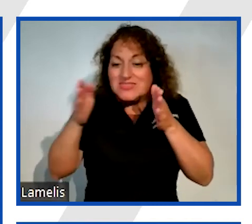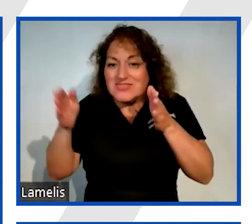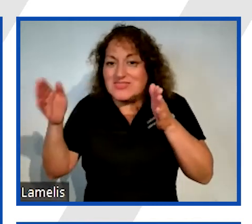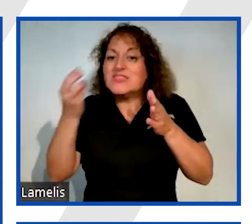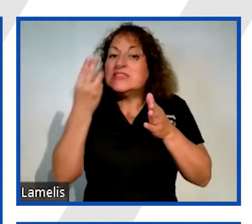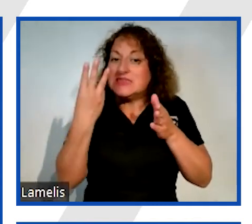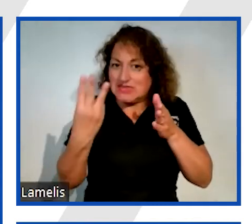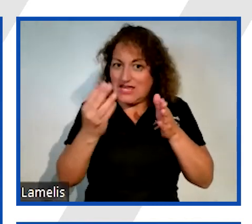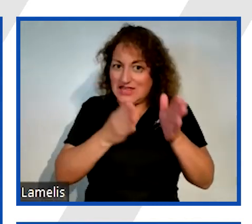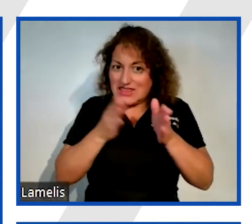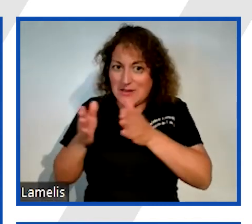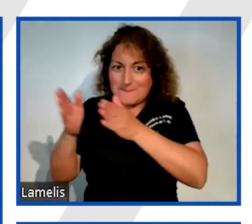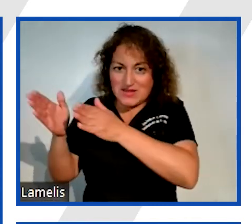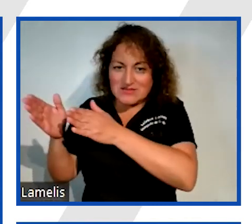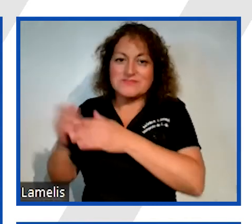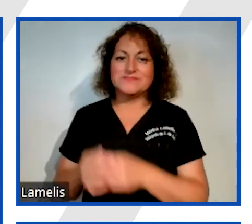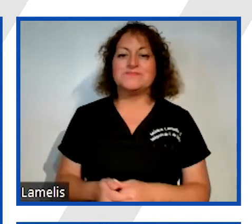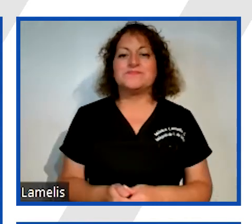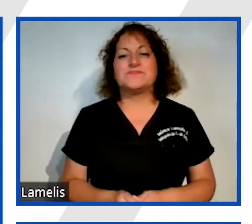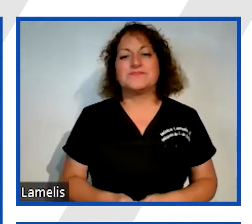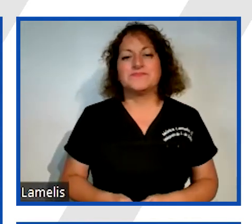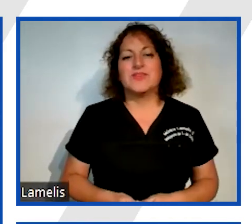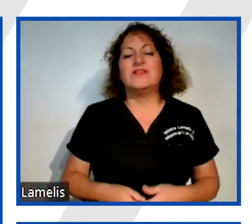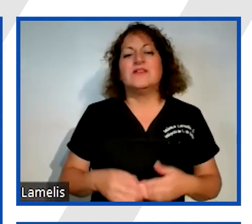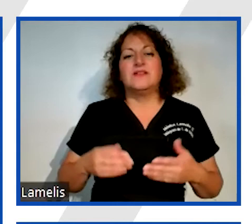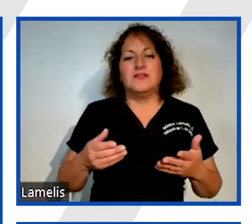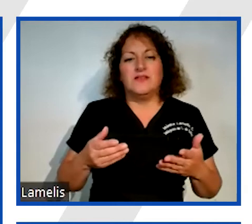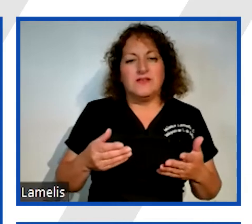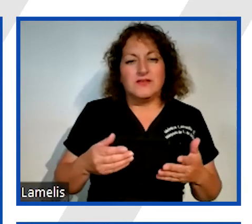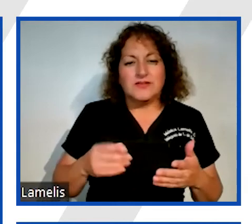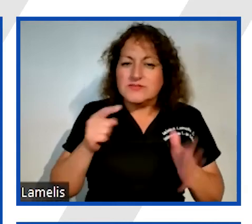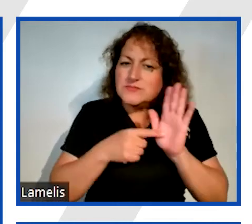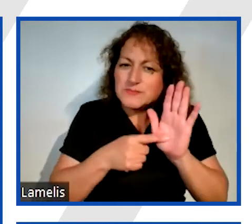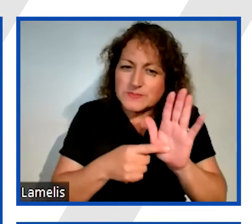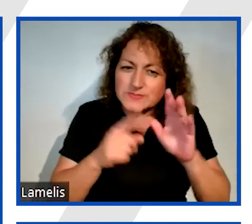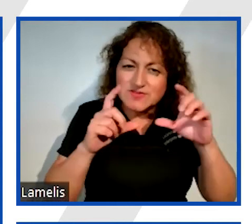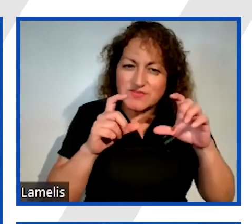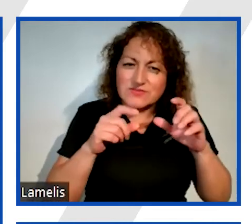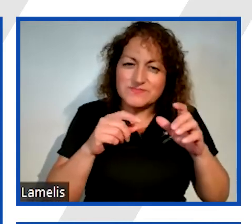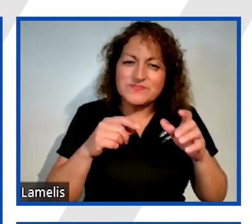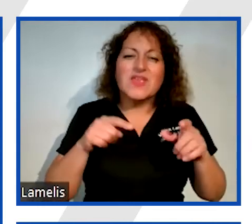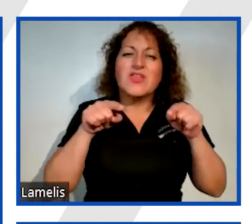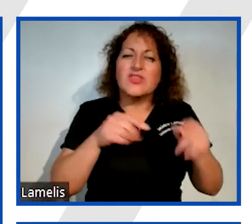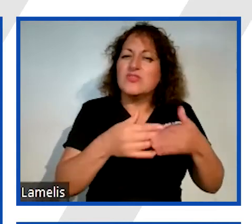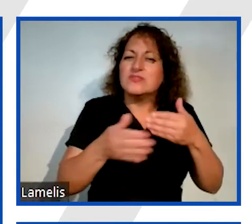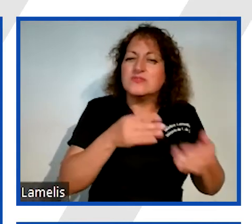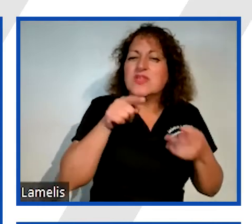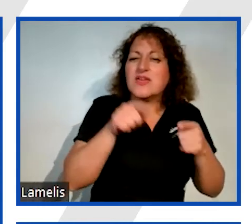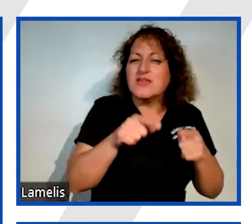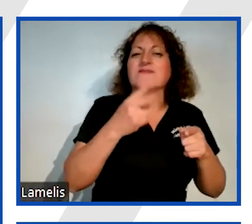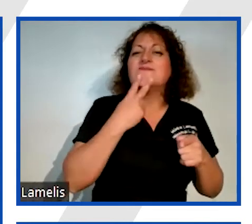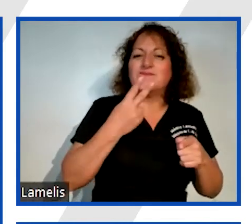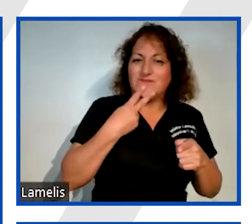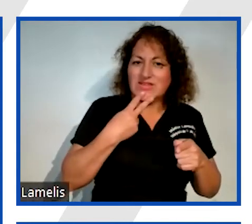básicamente el período mesozoico es la parte de acá donde teníamos toda la vida de los dinosaurios y eso